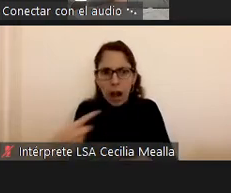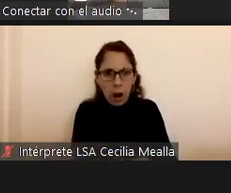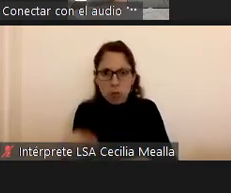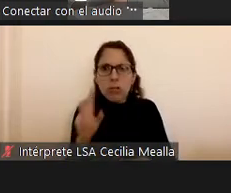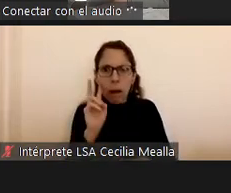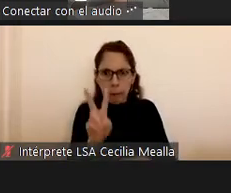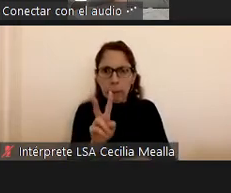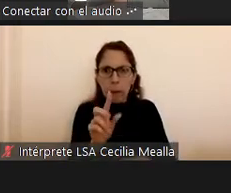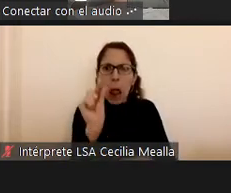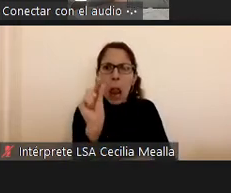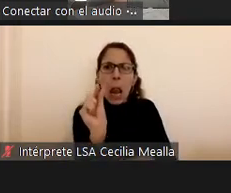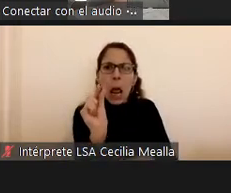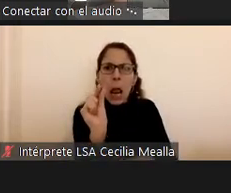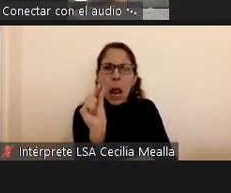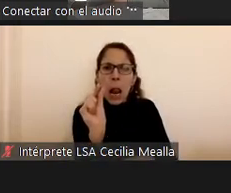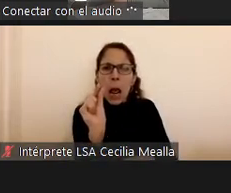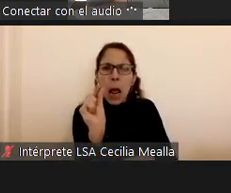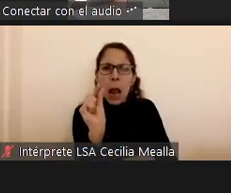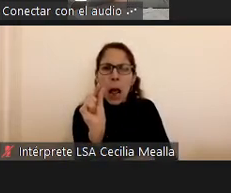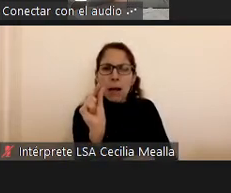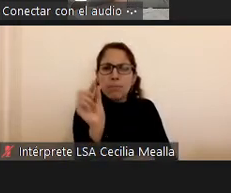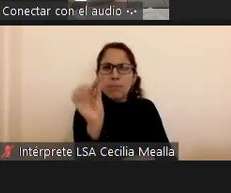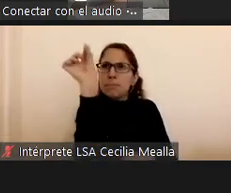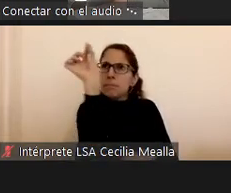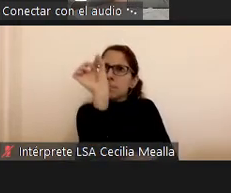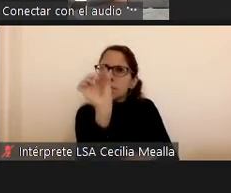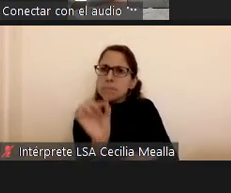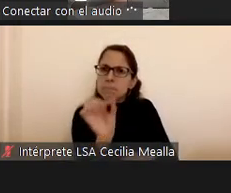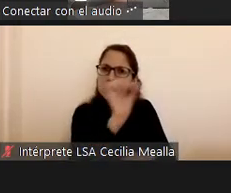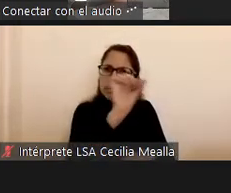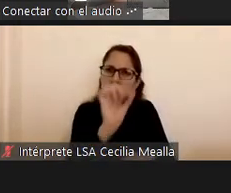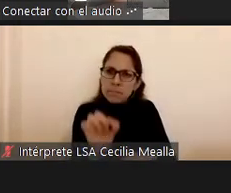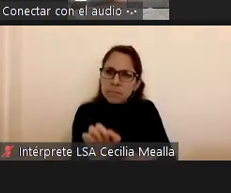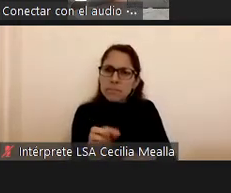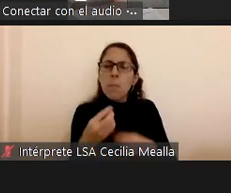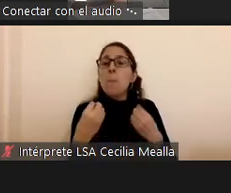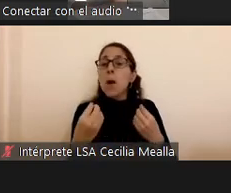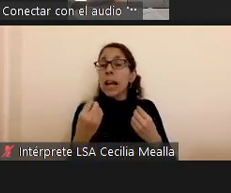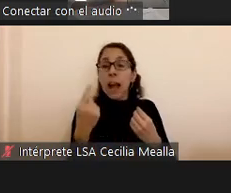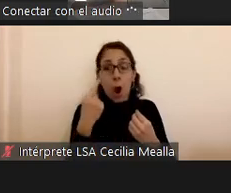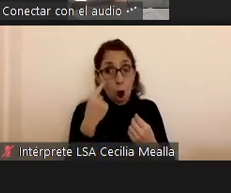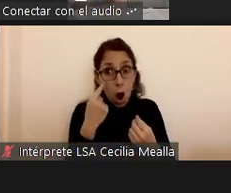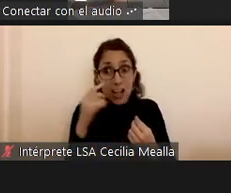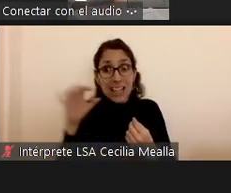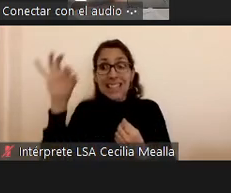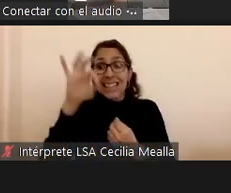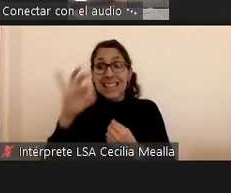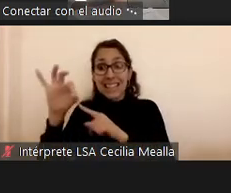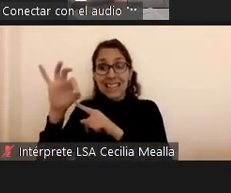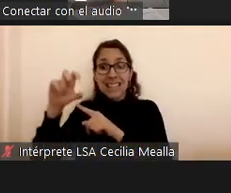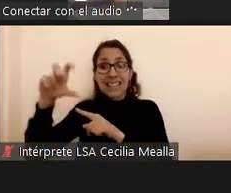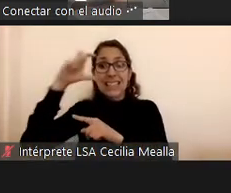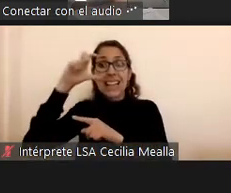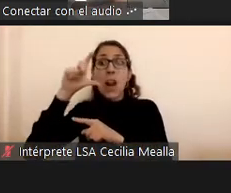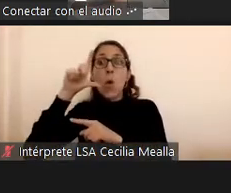más pequeñas, ¿sí?, porque las bacterias son mucho más pequeñas que las células